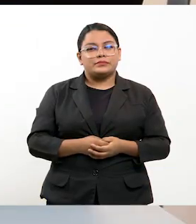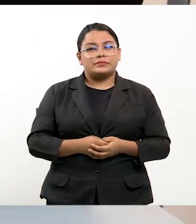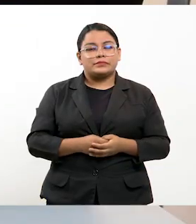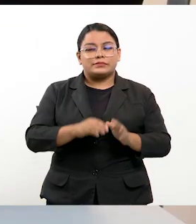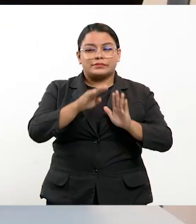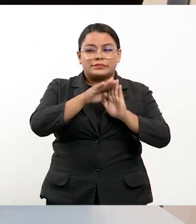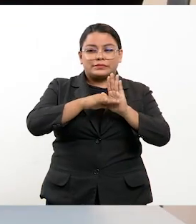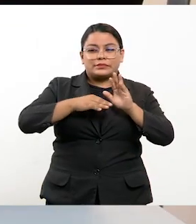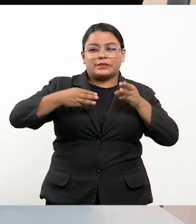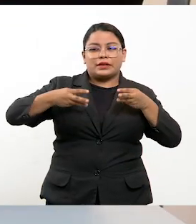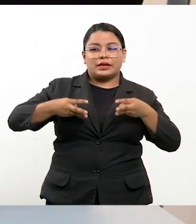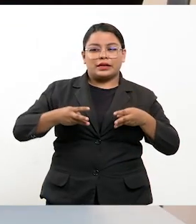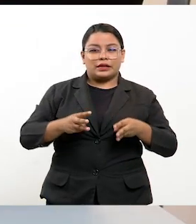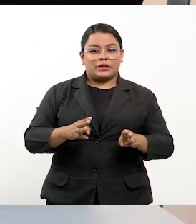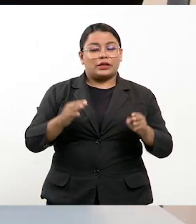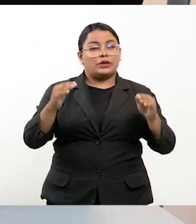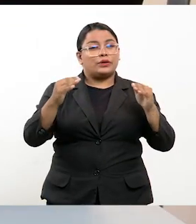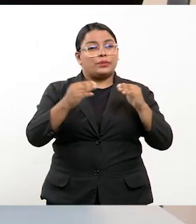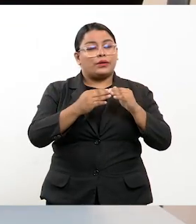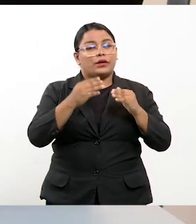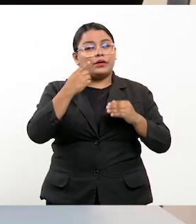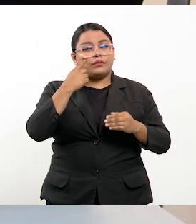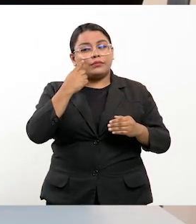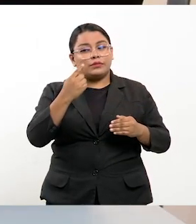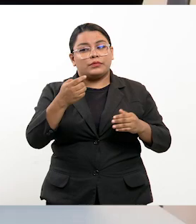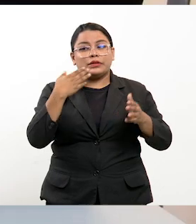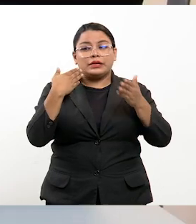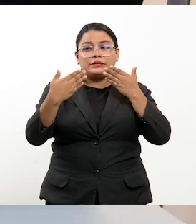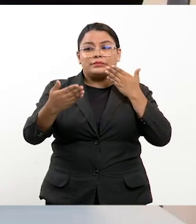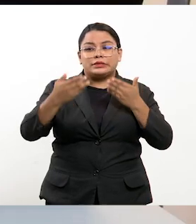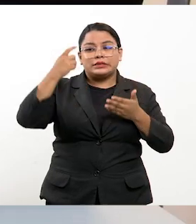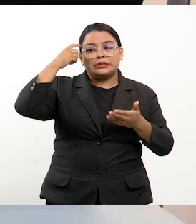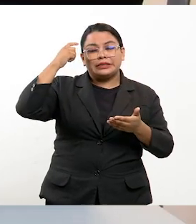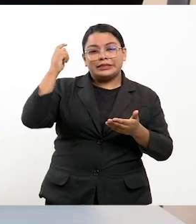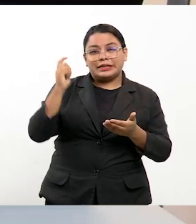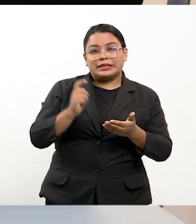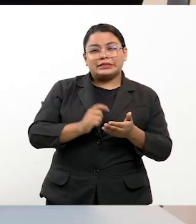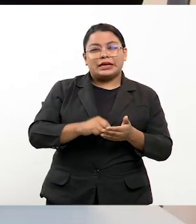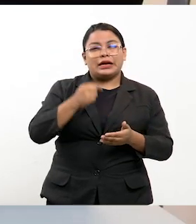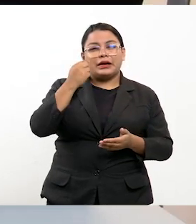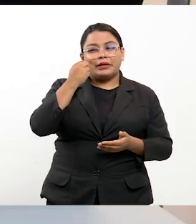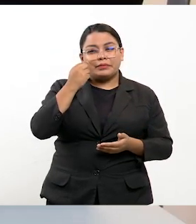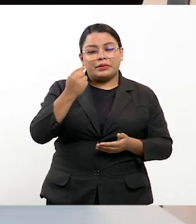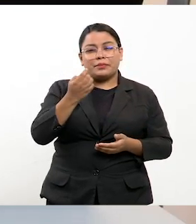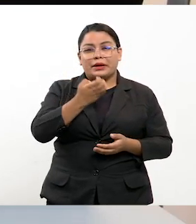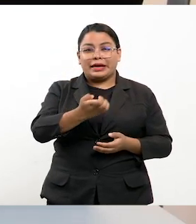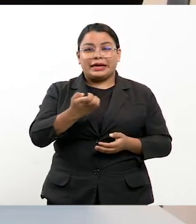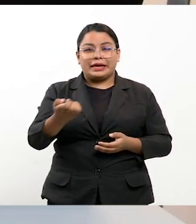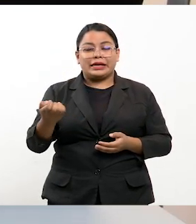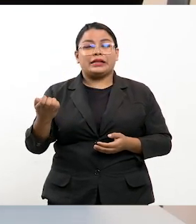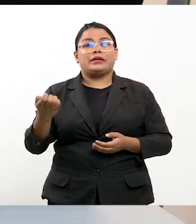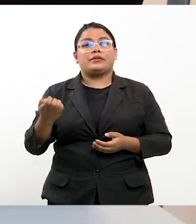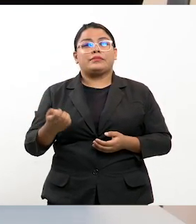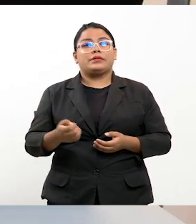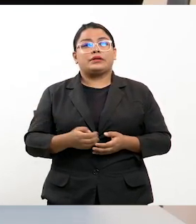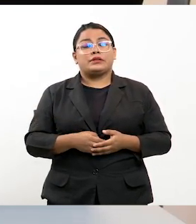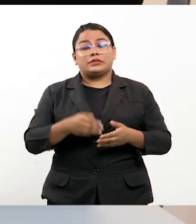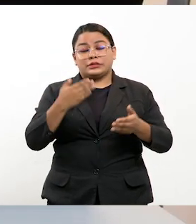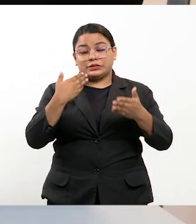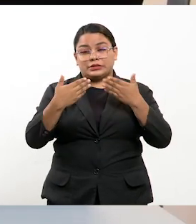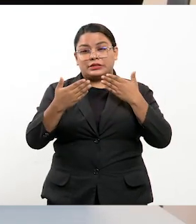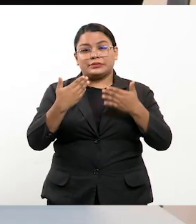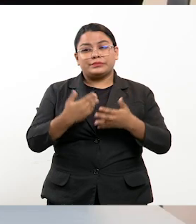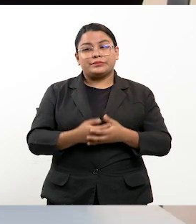guías metodológicas también encontrará la descripción de la prueba. Veamos qué elementos componen esta